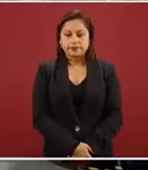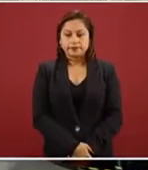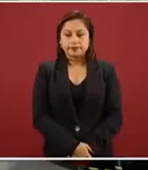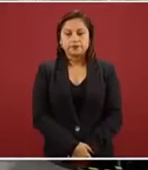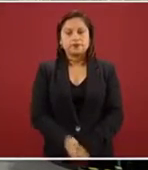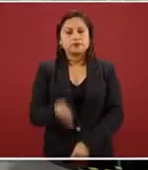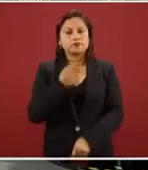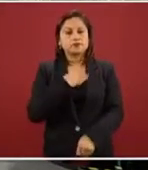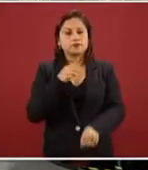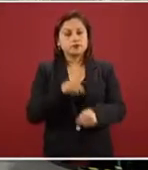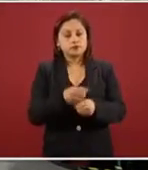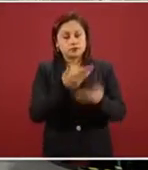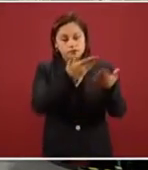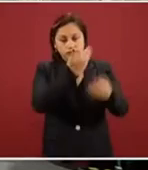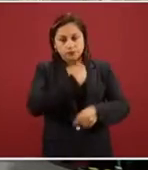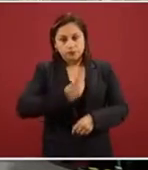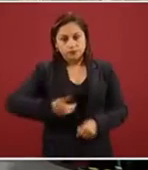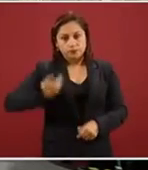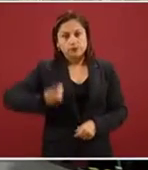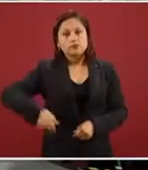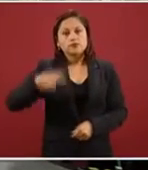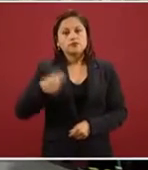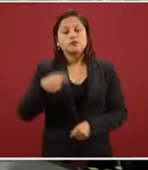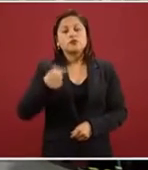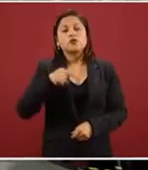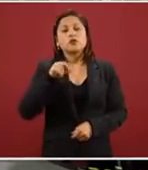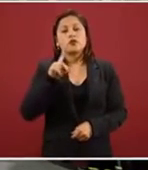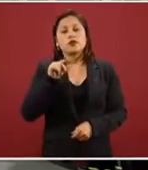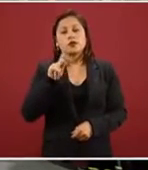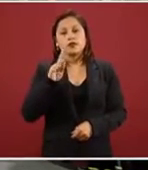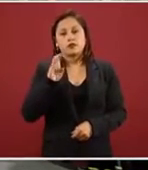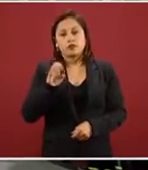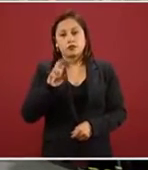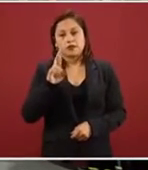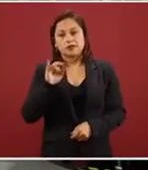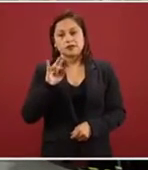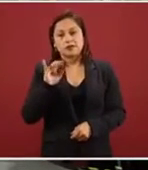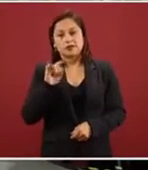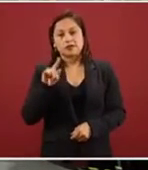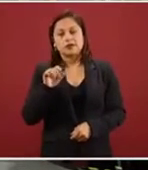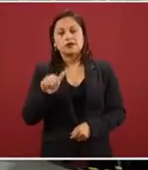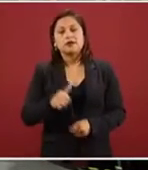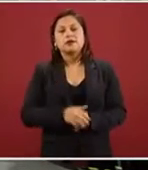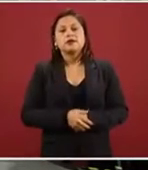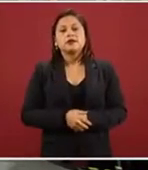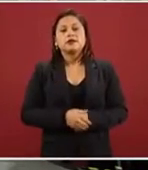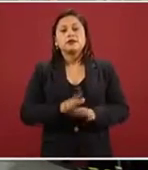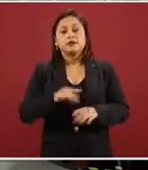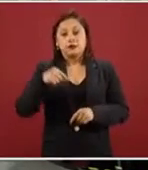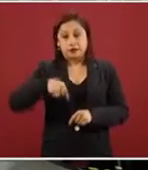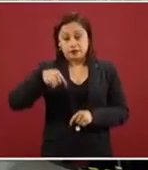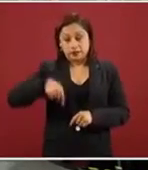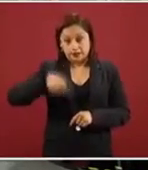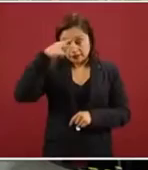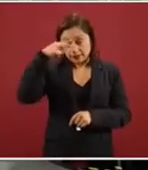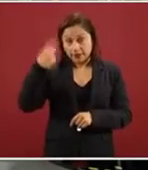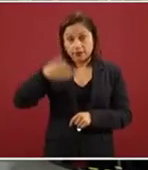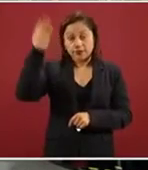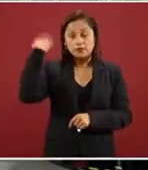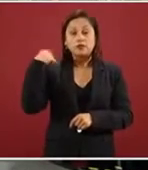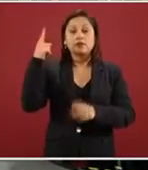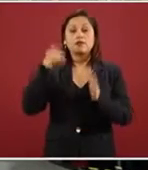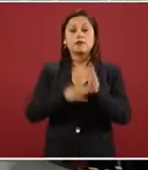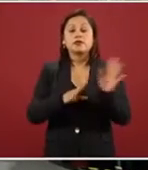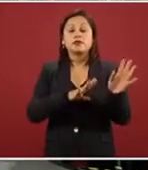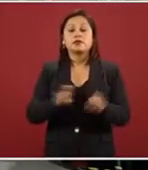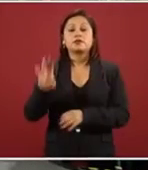Buenos días, señor presidente. Guadalupe Lizárraga, Los Ángeles Press. En México, en 1996, se incorporó